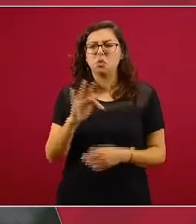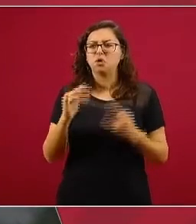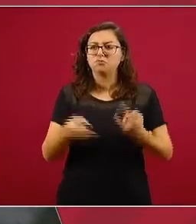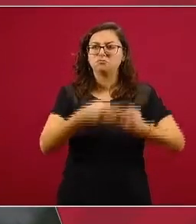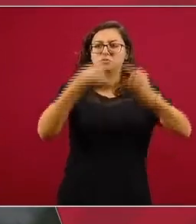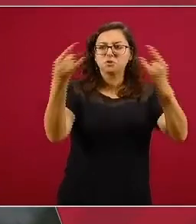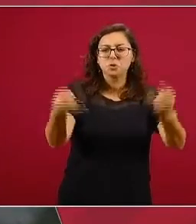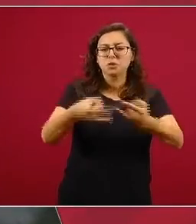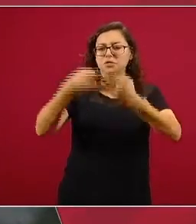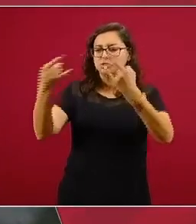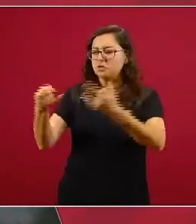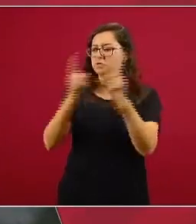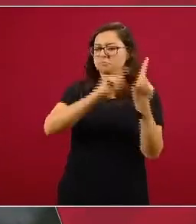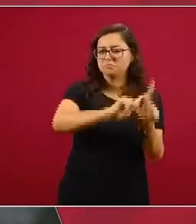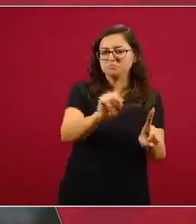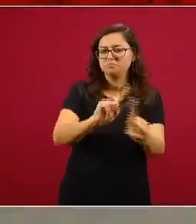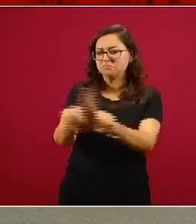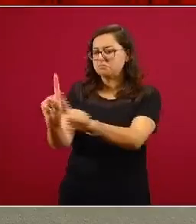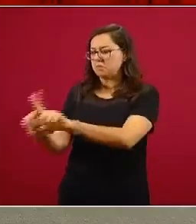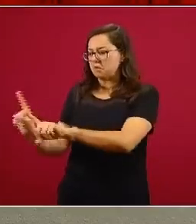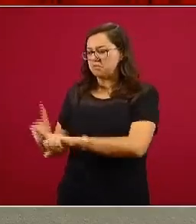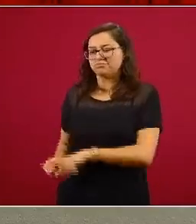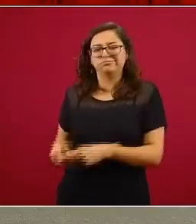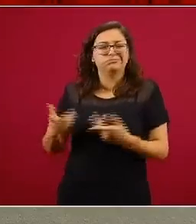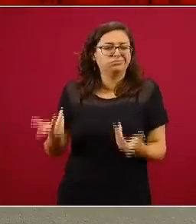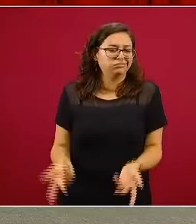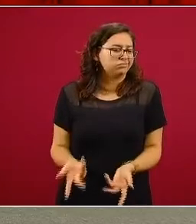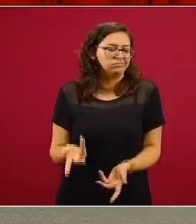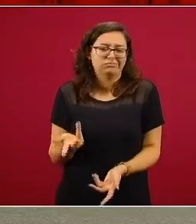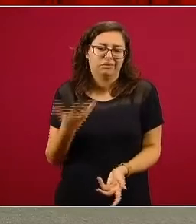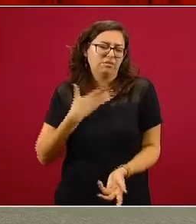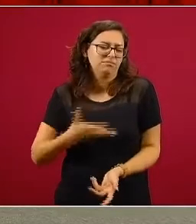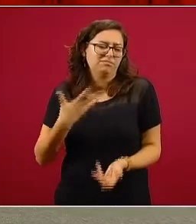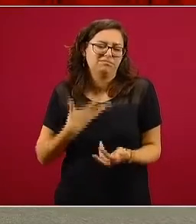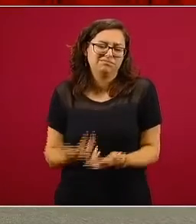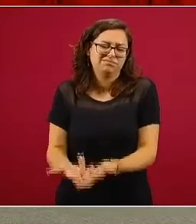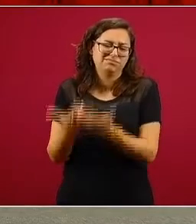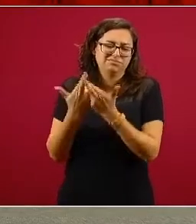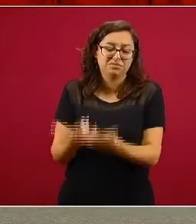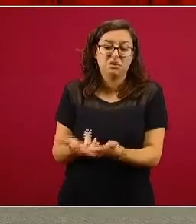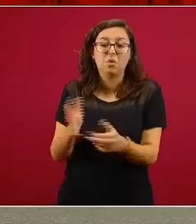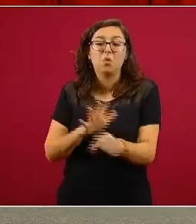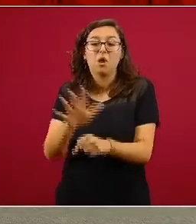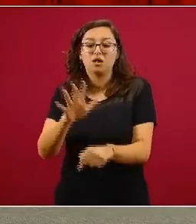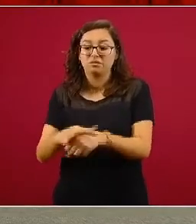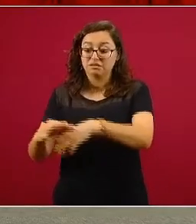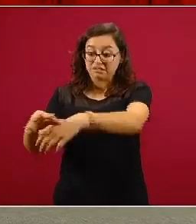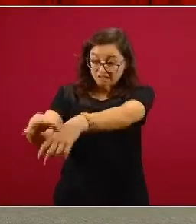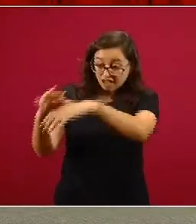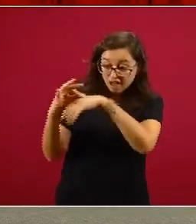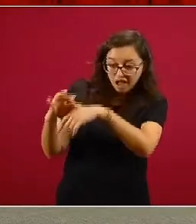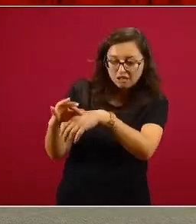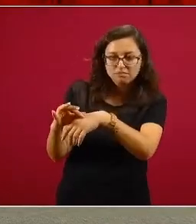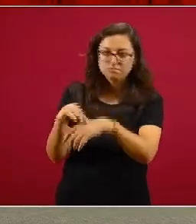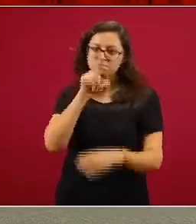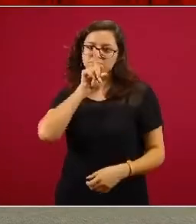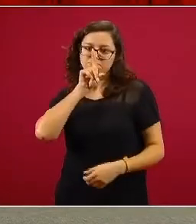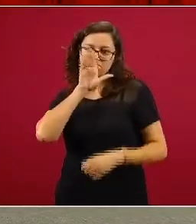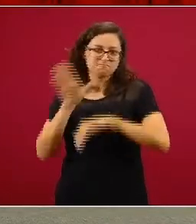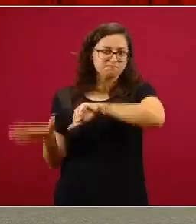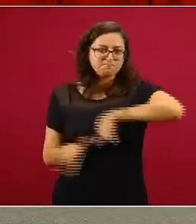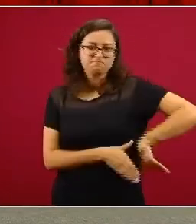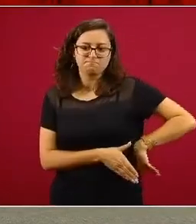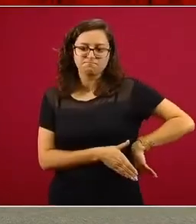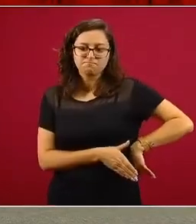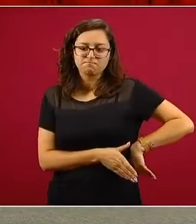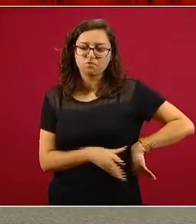la historia de la salud pública gubernamental, en donde la práctica ha sido el ocultamiento de la realidad. Con Natalia Vitela